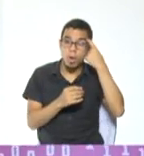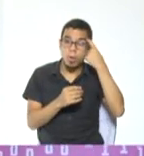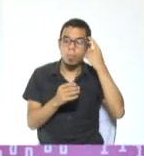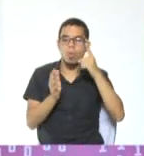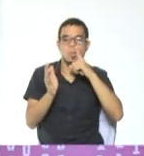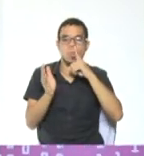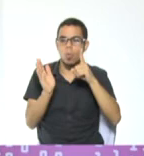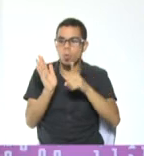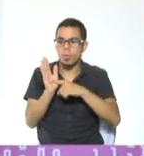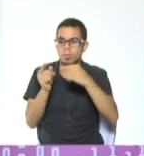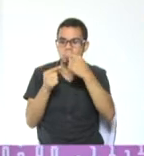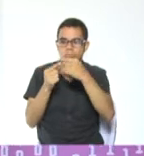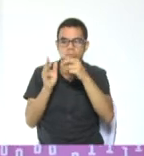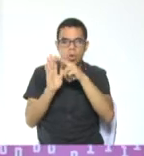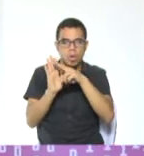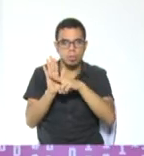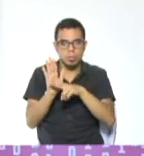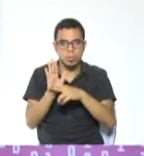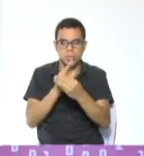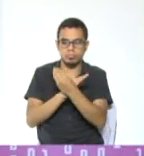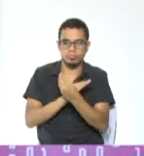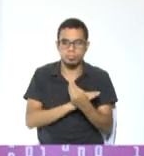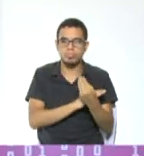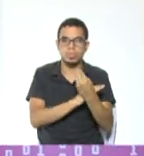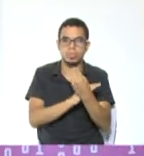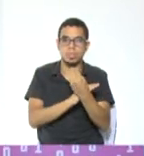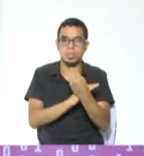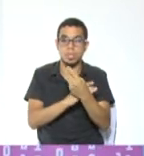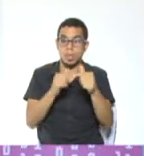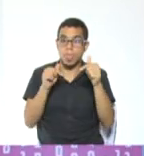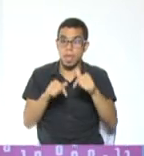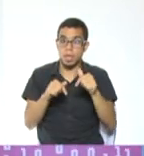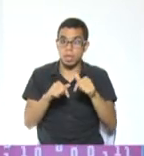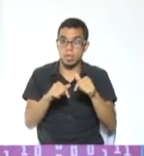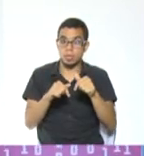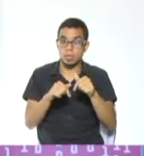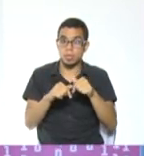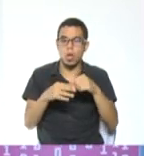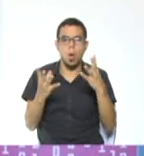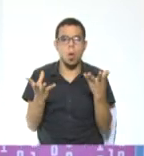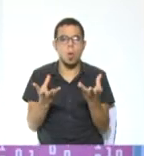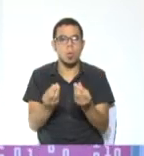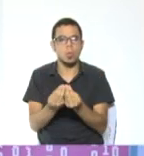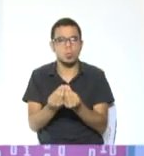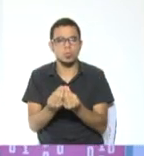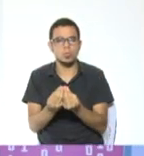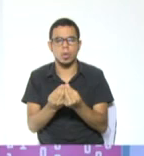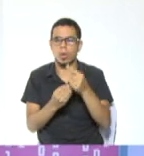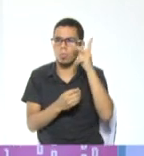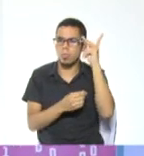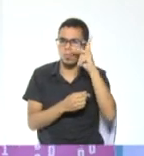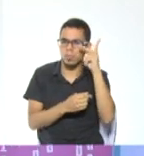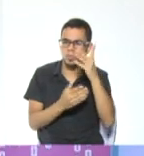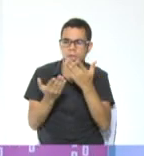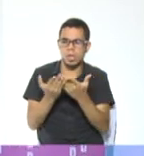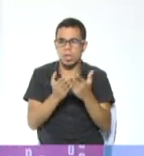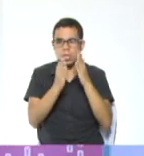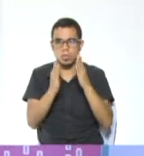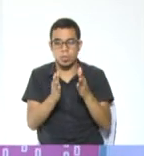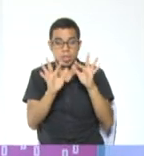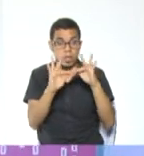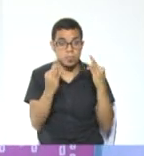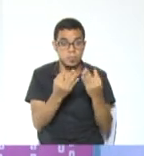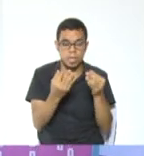de bioseguridad para proteger nuestra salud. Nosotros, desde Fundavit, nos mantenemos junto a los docentes, estudiantes y